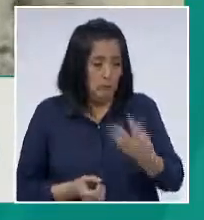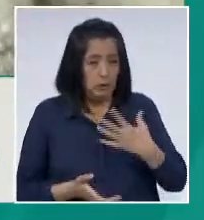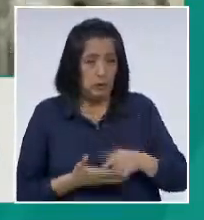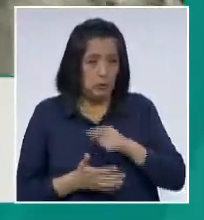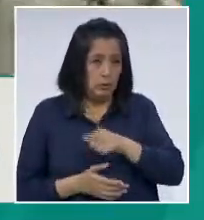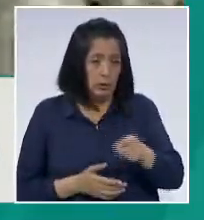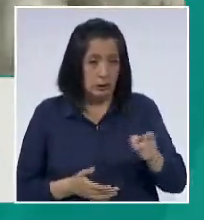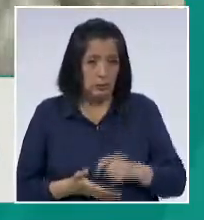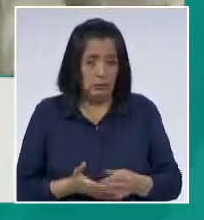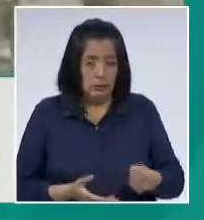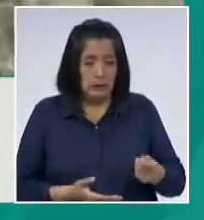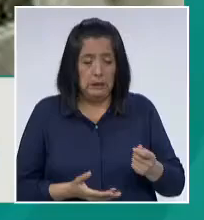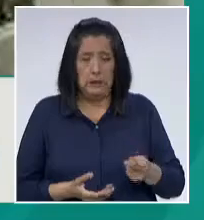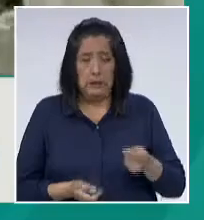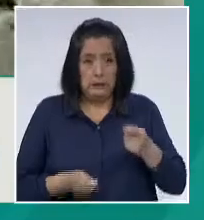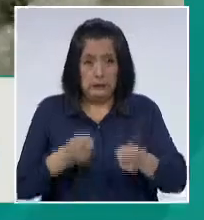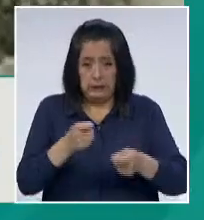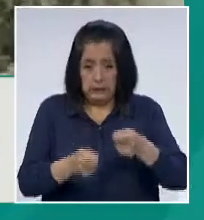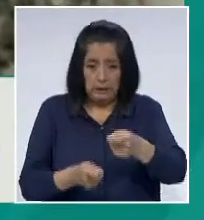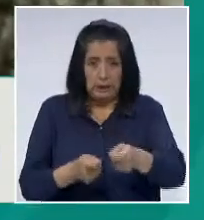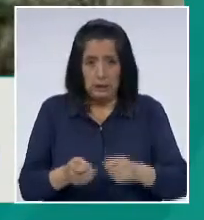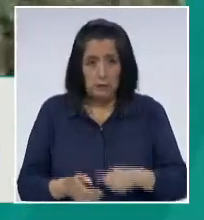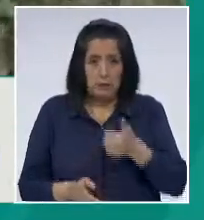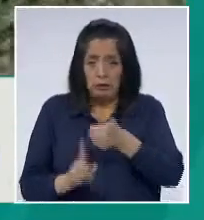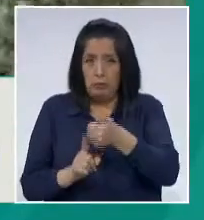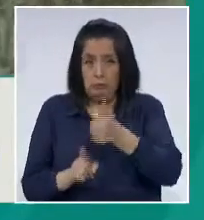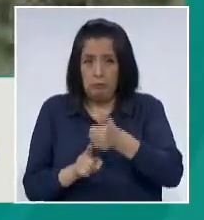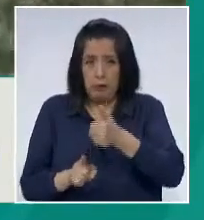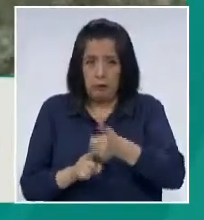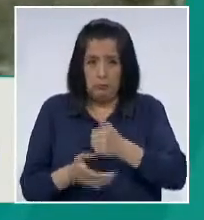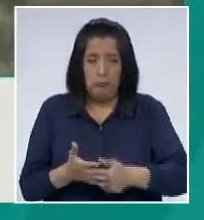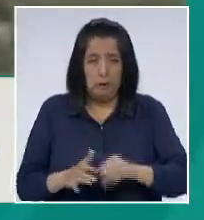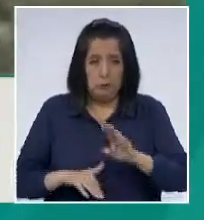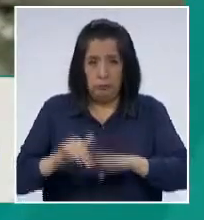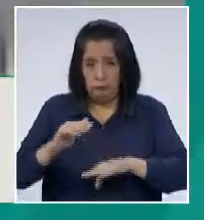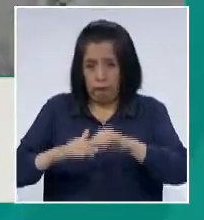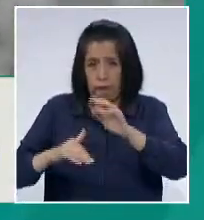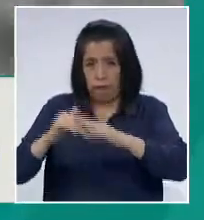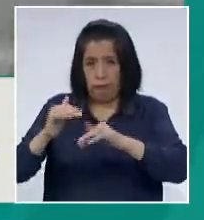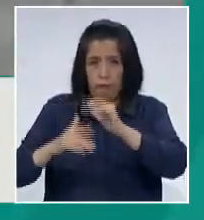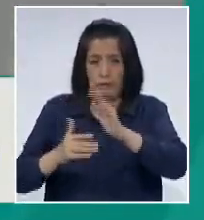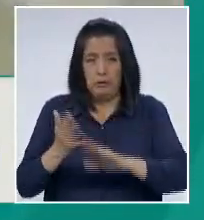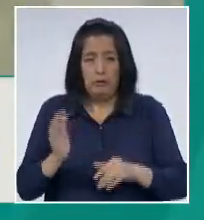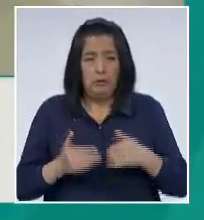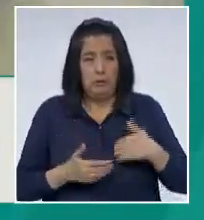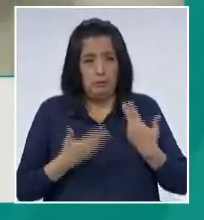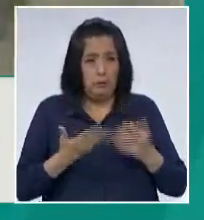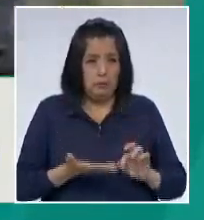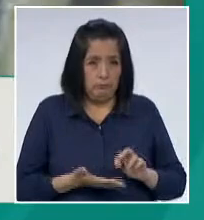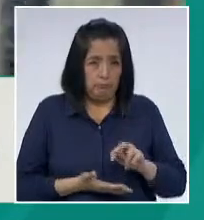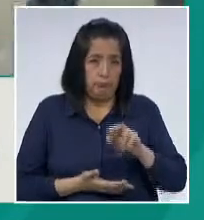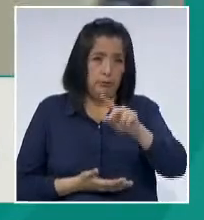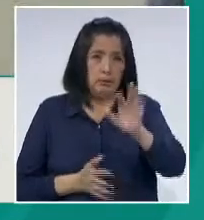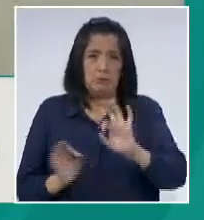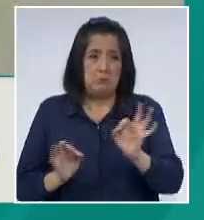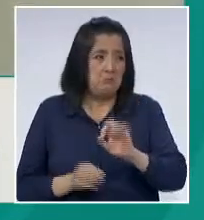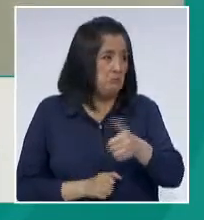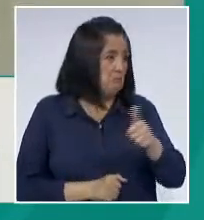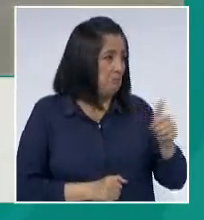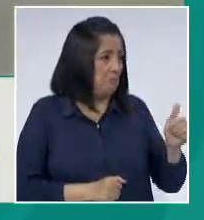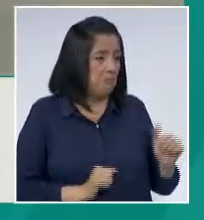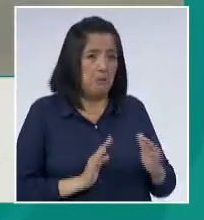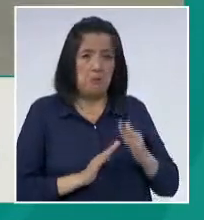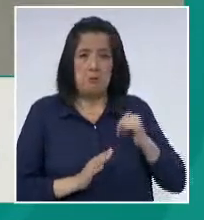quienes dieron el dinero y ellos mismos fueron quienes diseñaron de esta manera para que ellos tengan que subir y bajar, pues ninguna autoridad